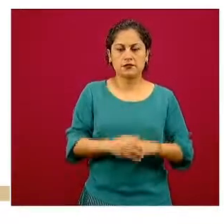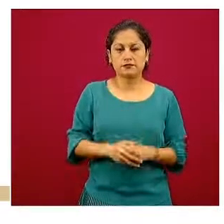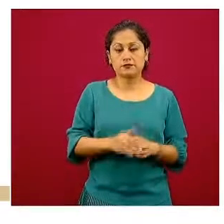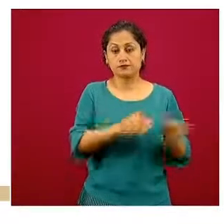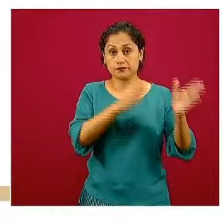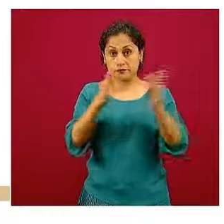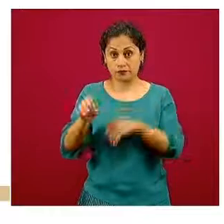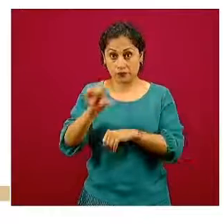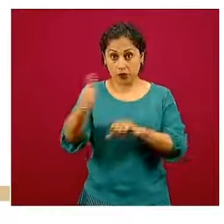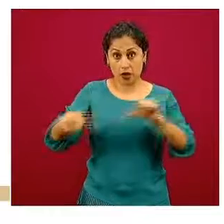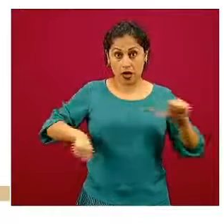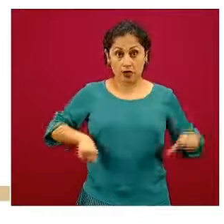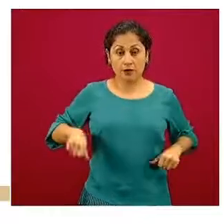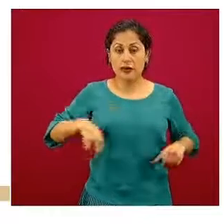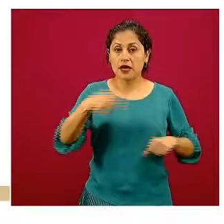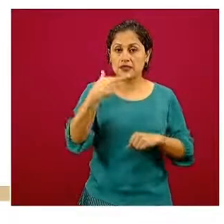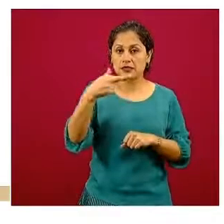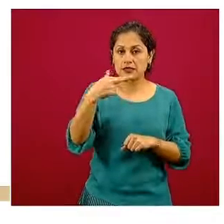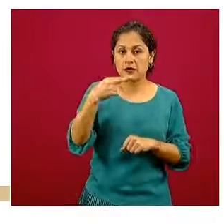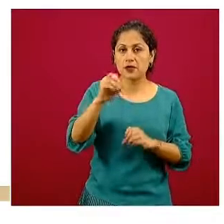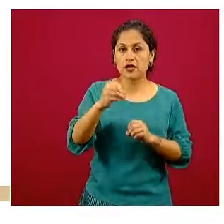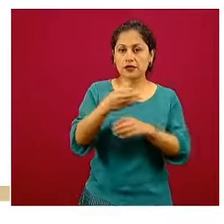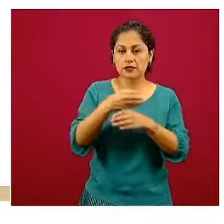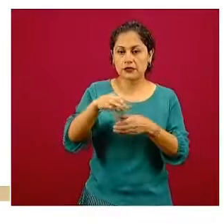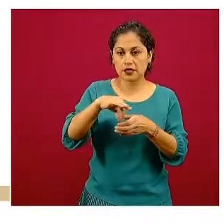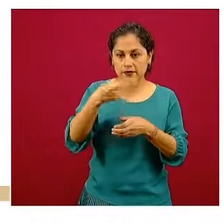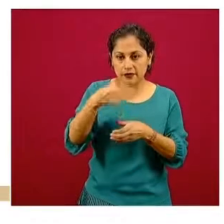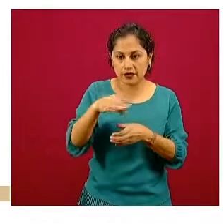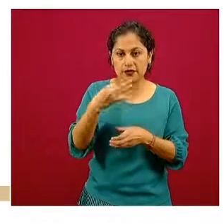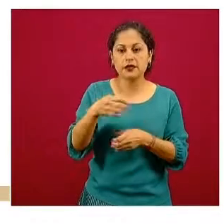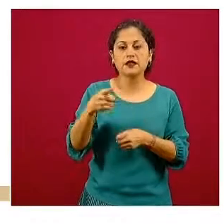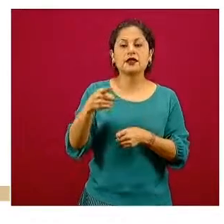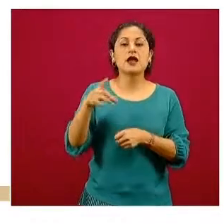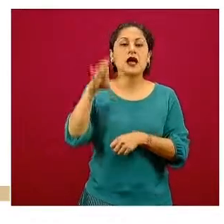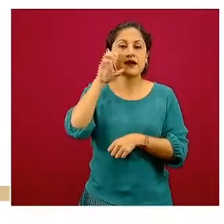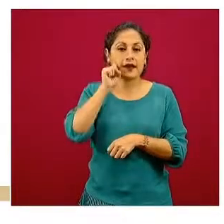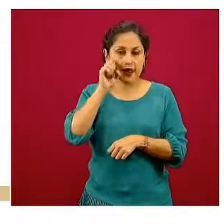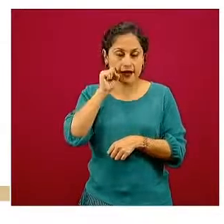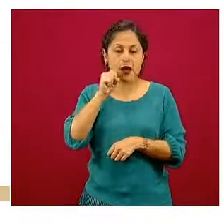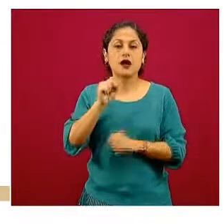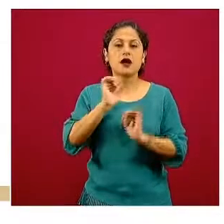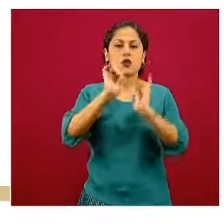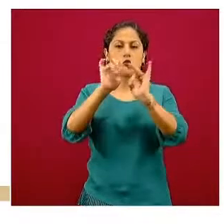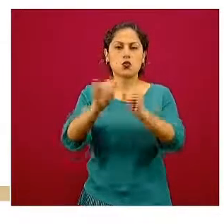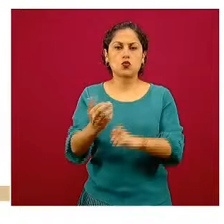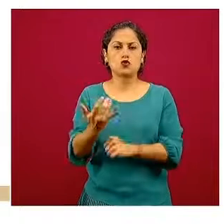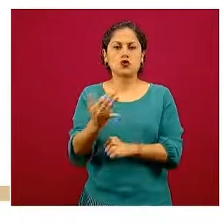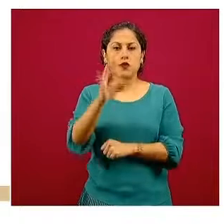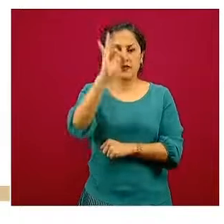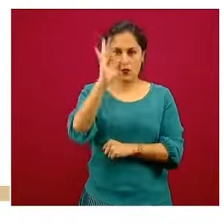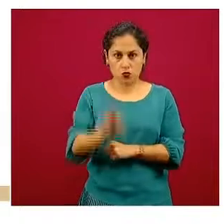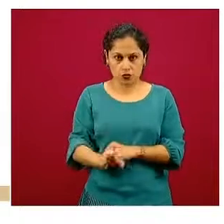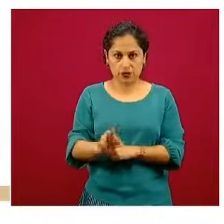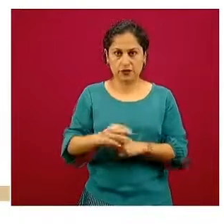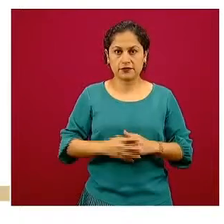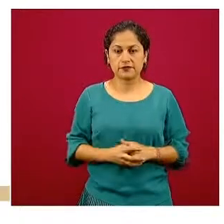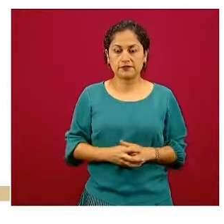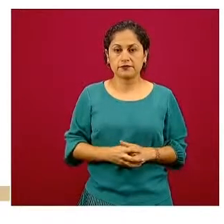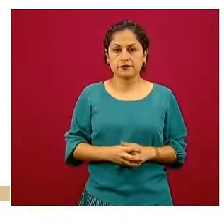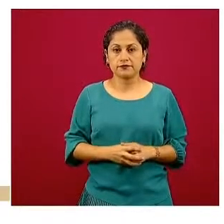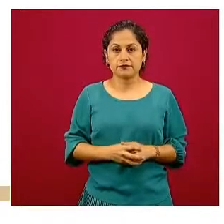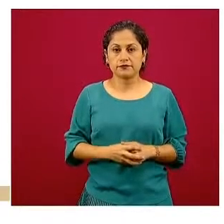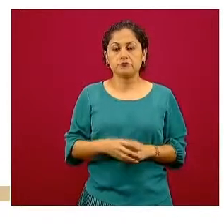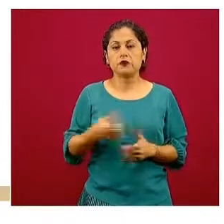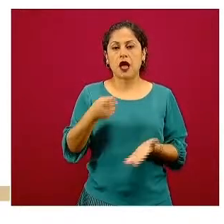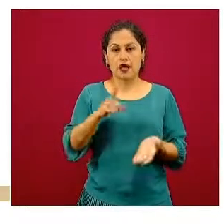y cafeterías, en donde en el color naranja, 50% de aforo con todas las medidas de sana distancia